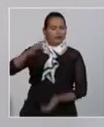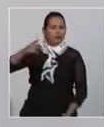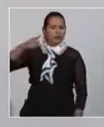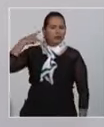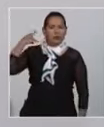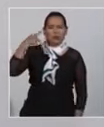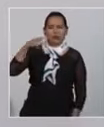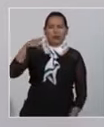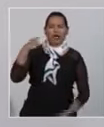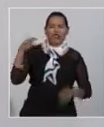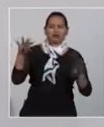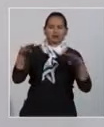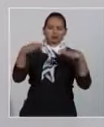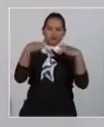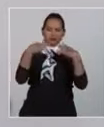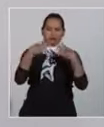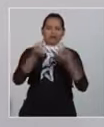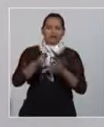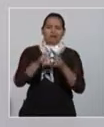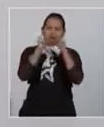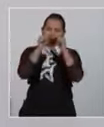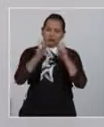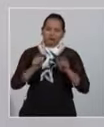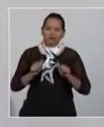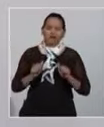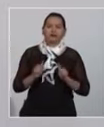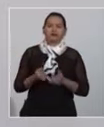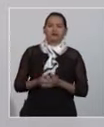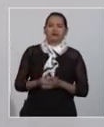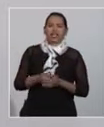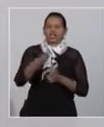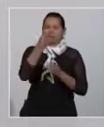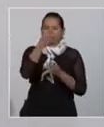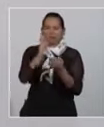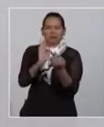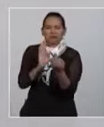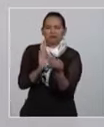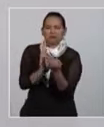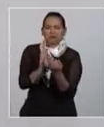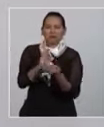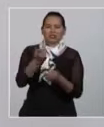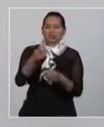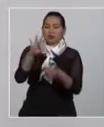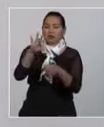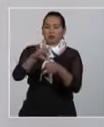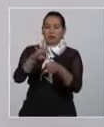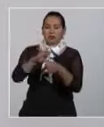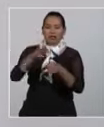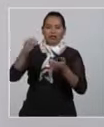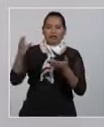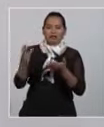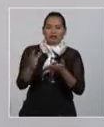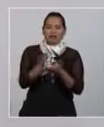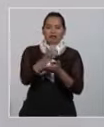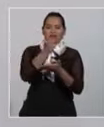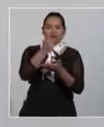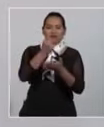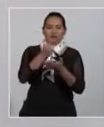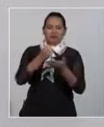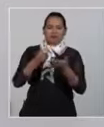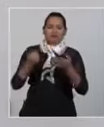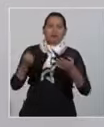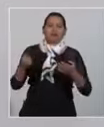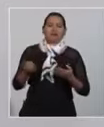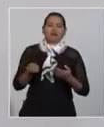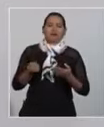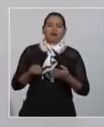escuchan. Estamos a unos días de decidir el futuro de Puebla, de lograr un cambio de rumbo. Muchos ciudadanos